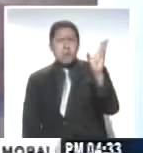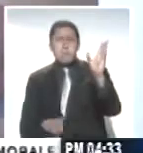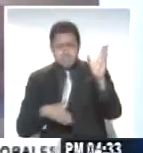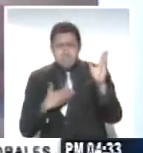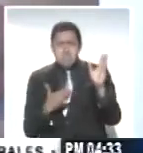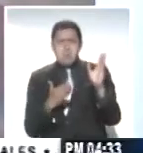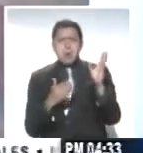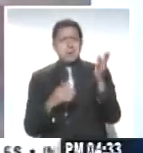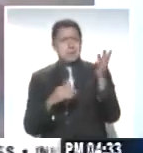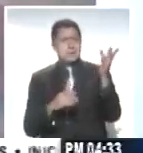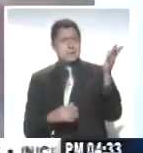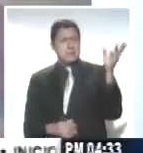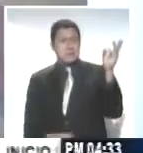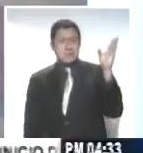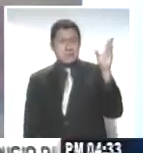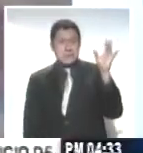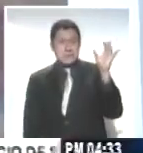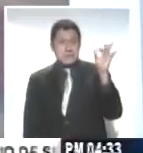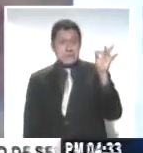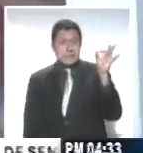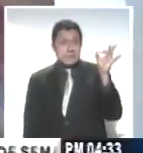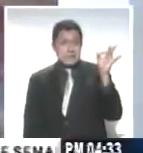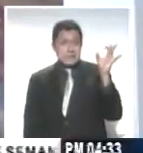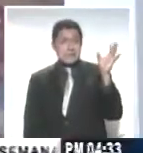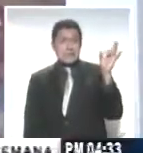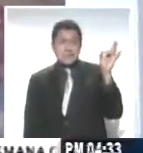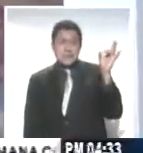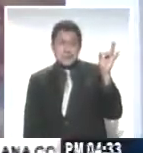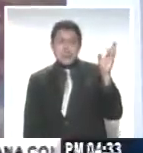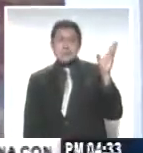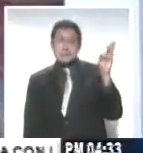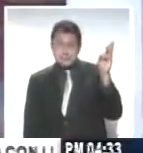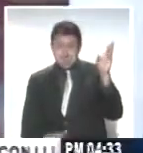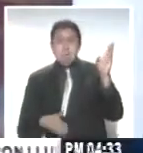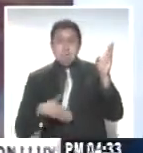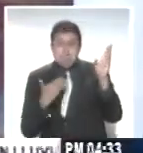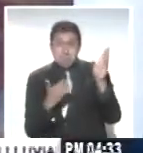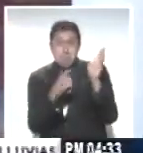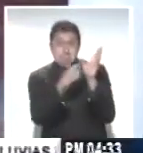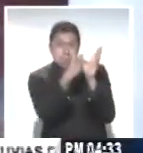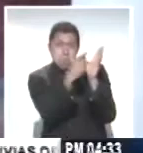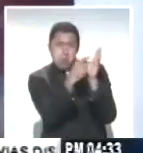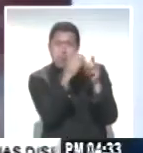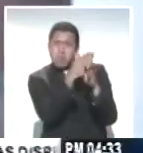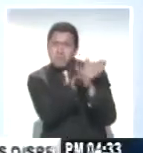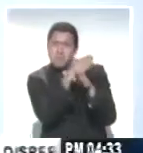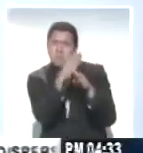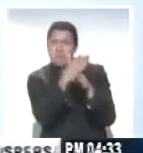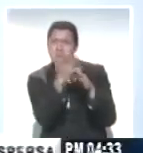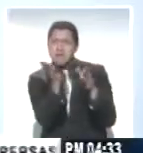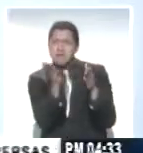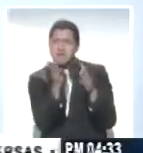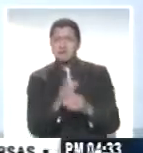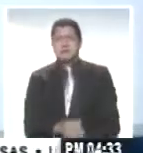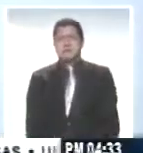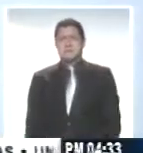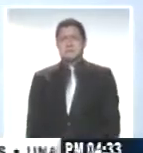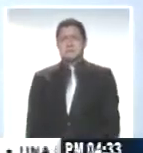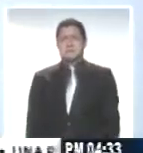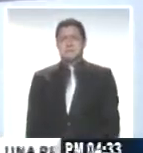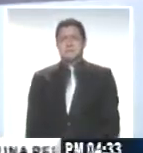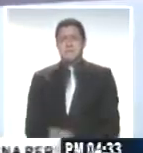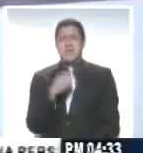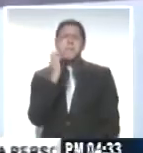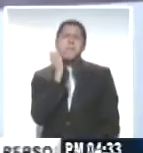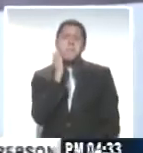dedos índices del dedo medio a la vez de la oposición, y sobre todo nos va a diferenciar de lo que es los